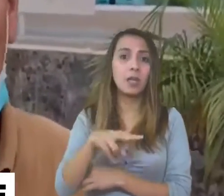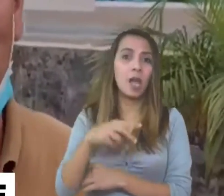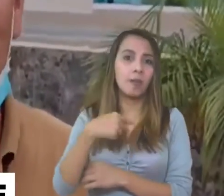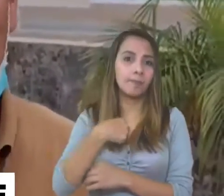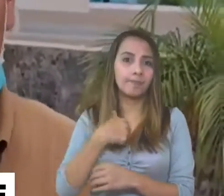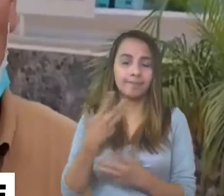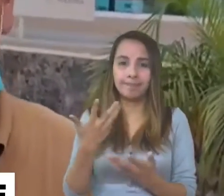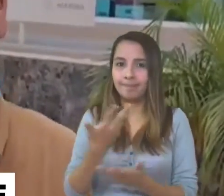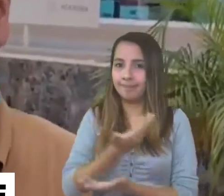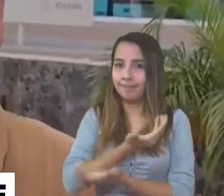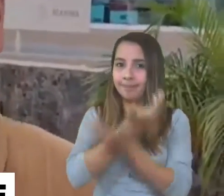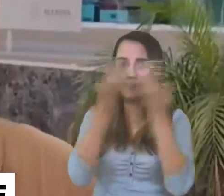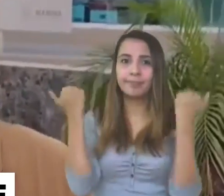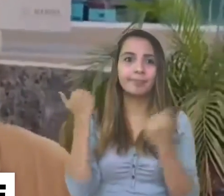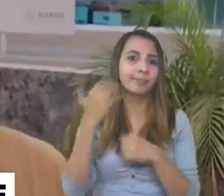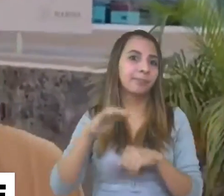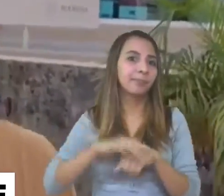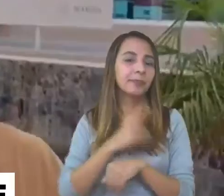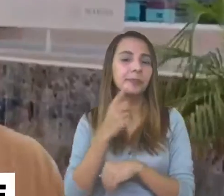años